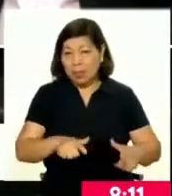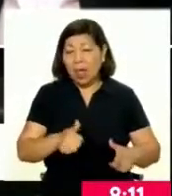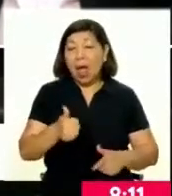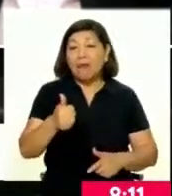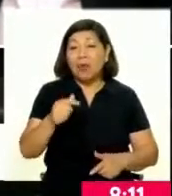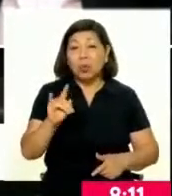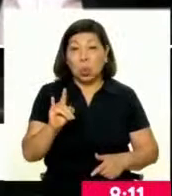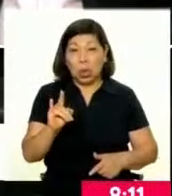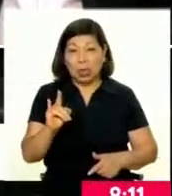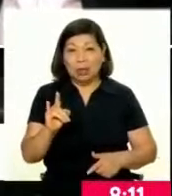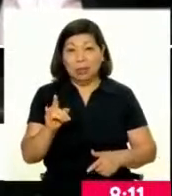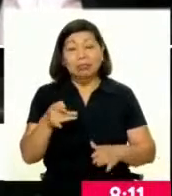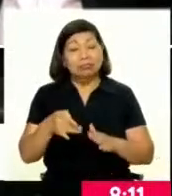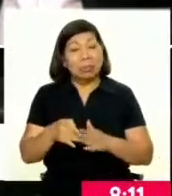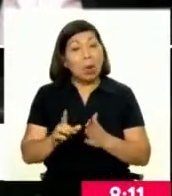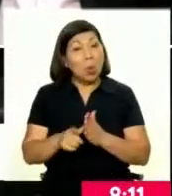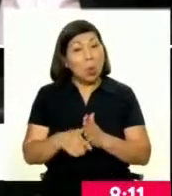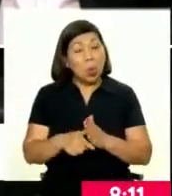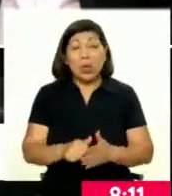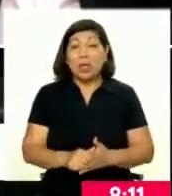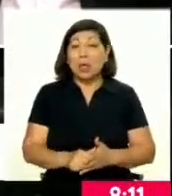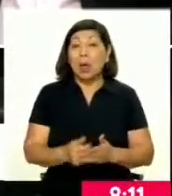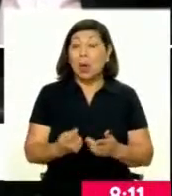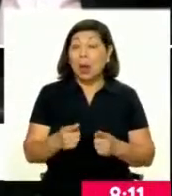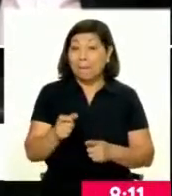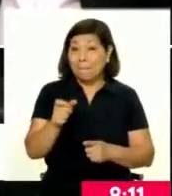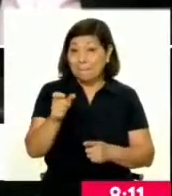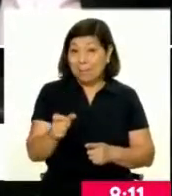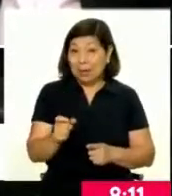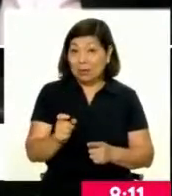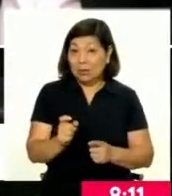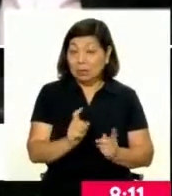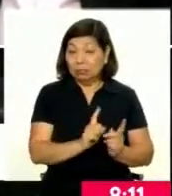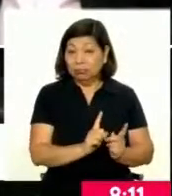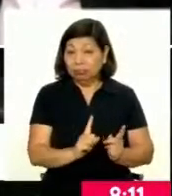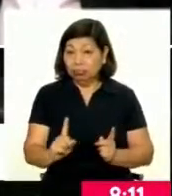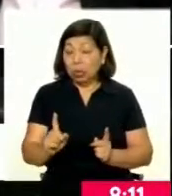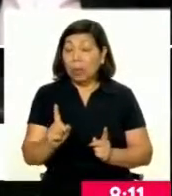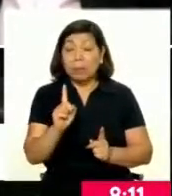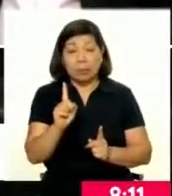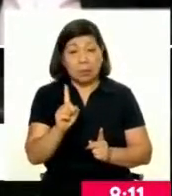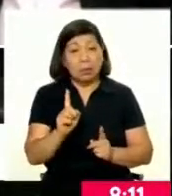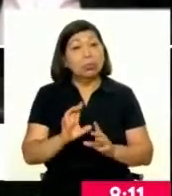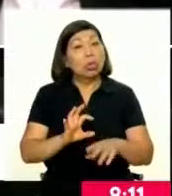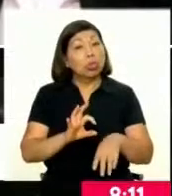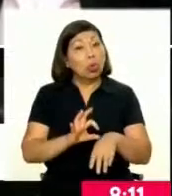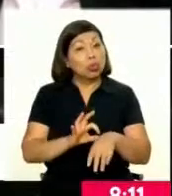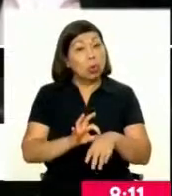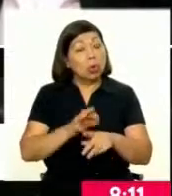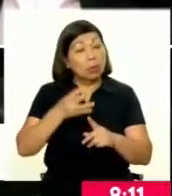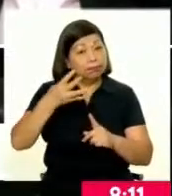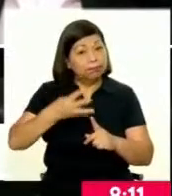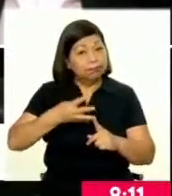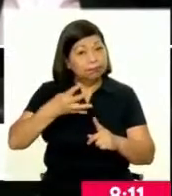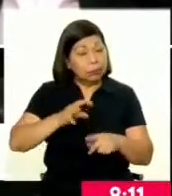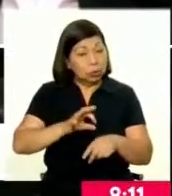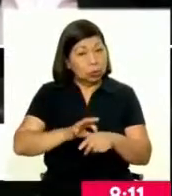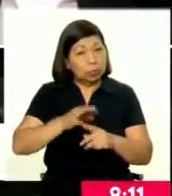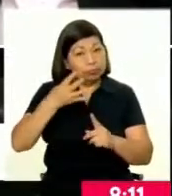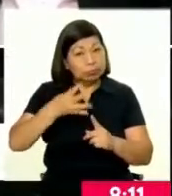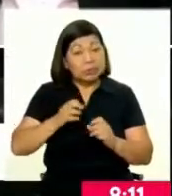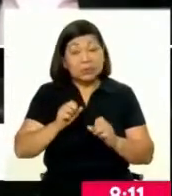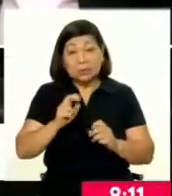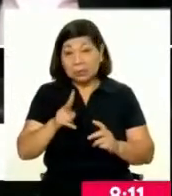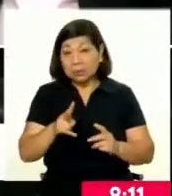Alfonso Ugarte. Luego, los detenidos pasan a los exámenes de medicina legal. Hay